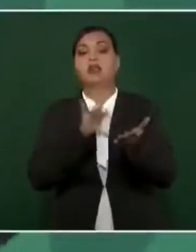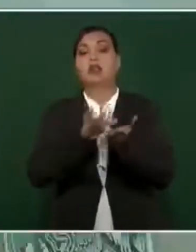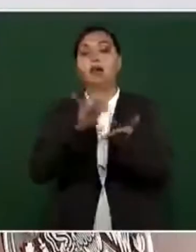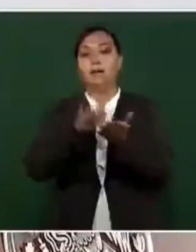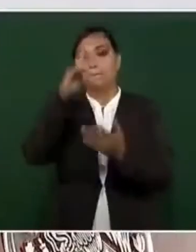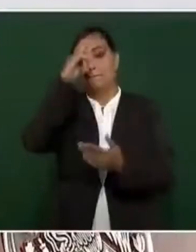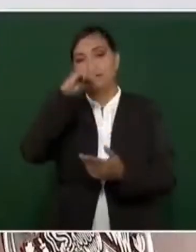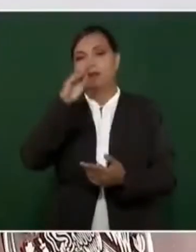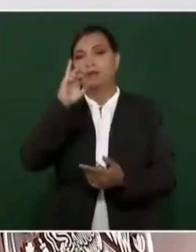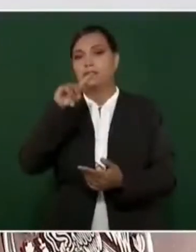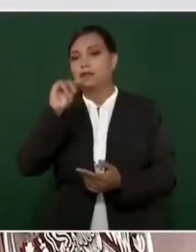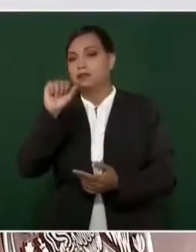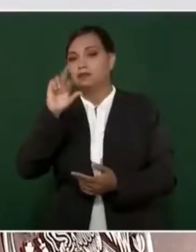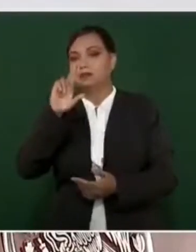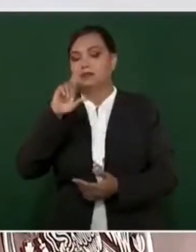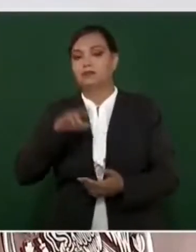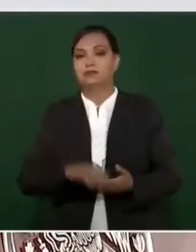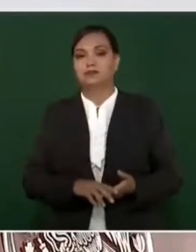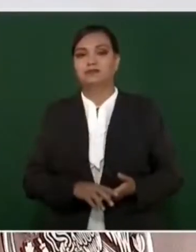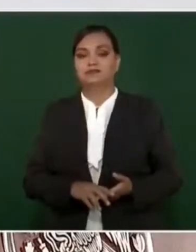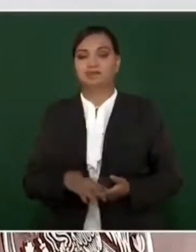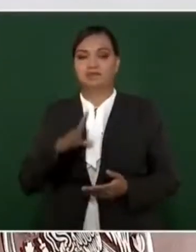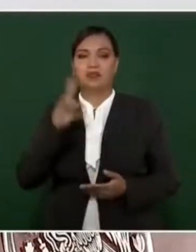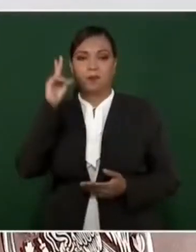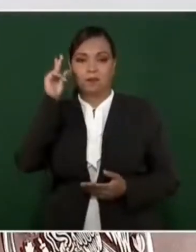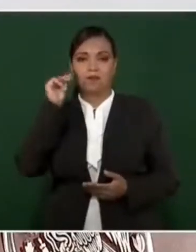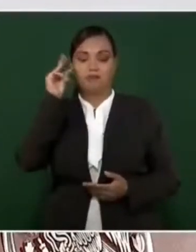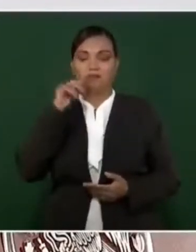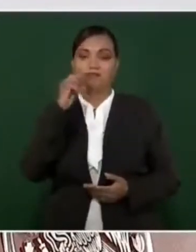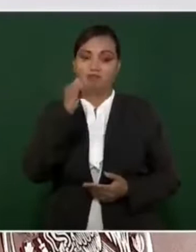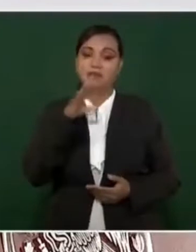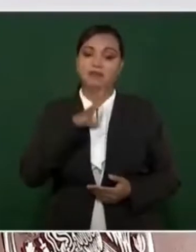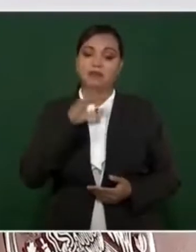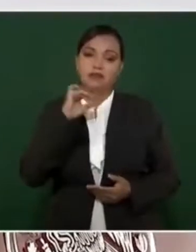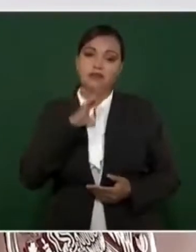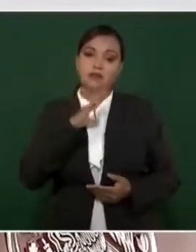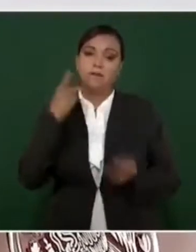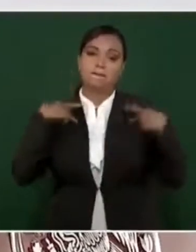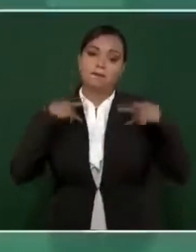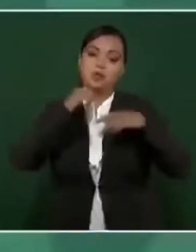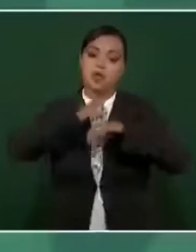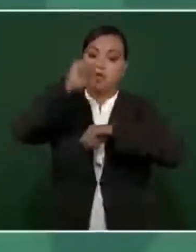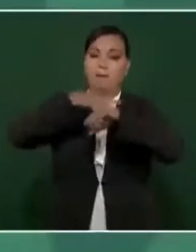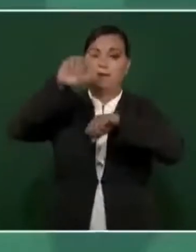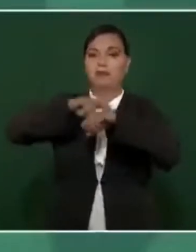Ahí si hay un adulto mayor, ahí está recibiendo su pensión.